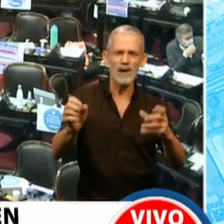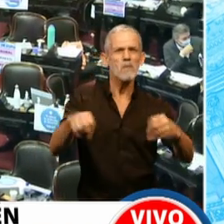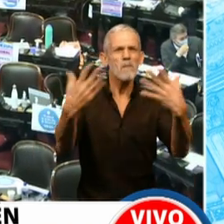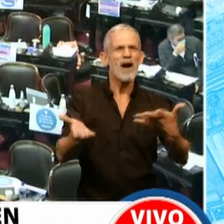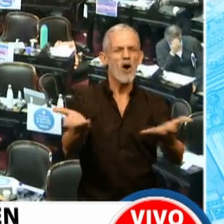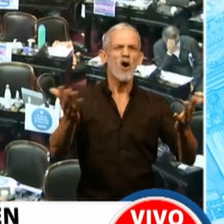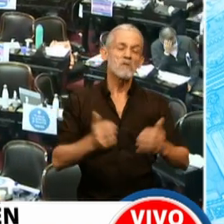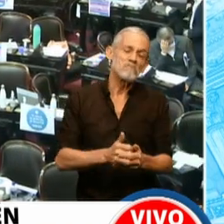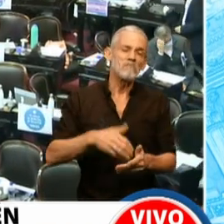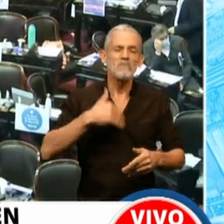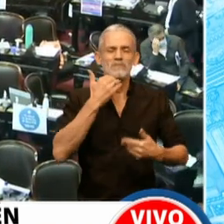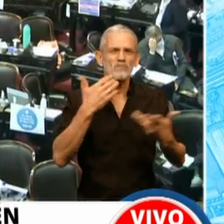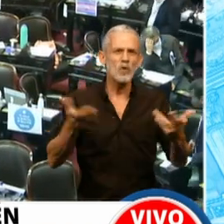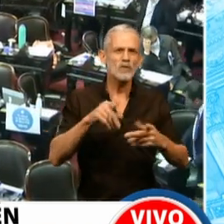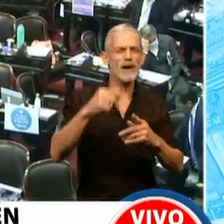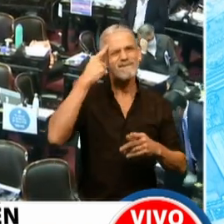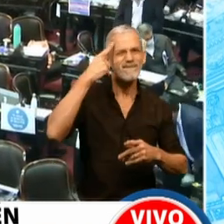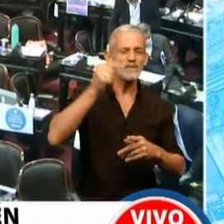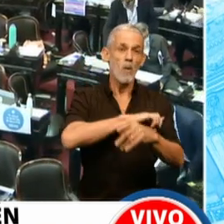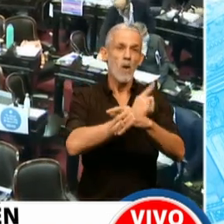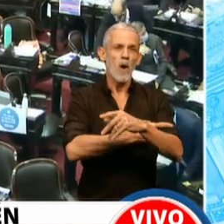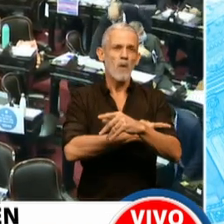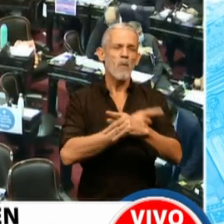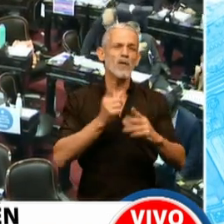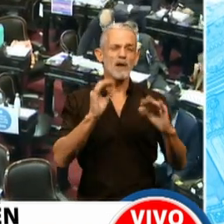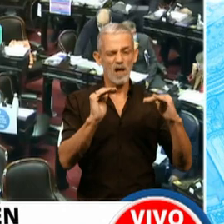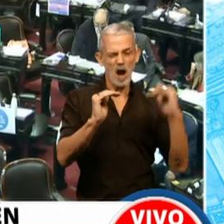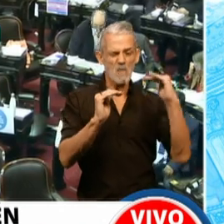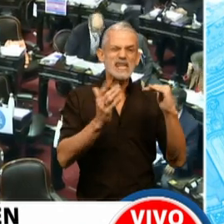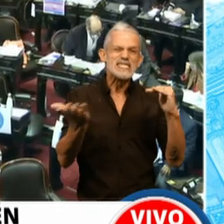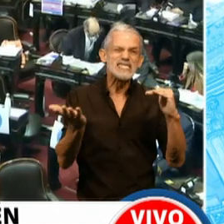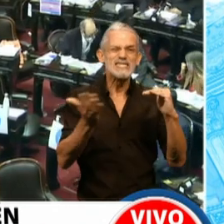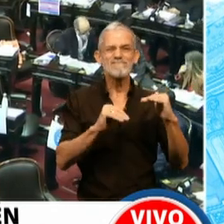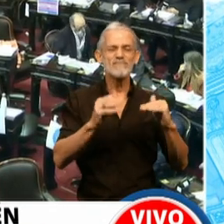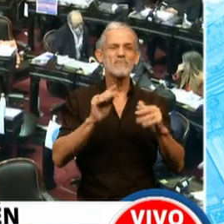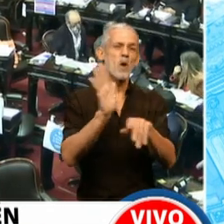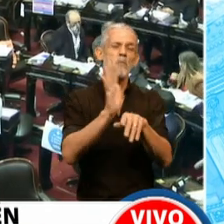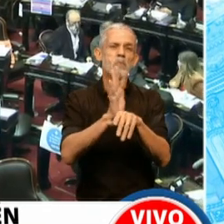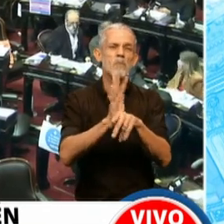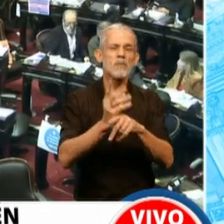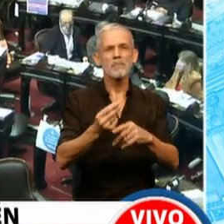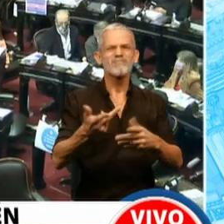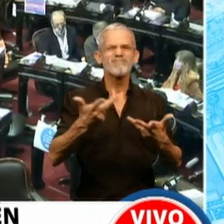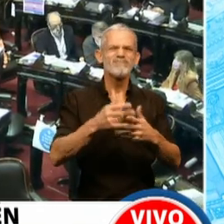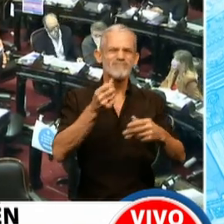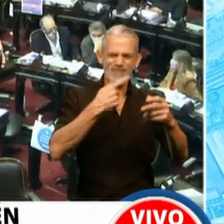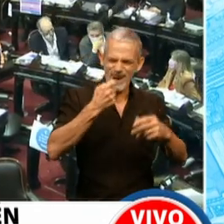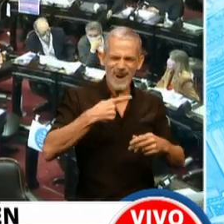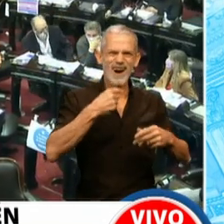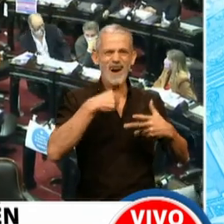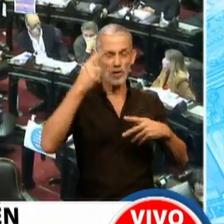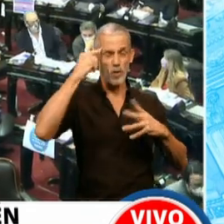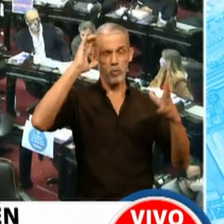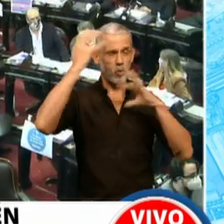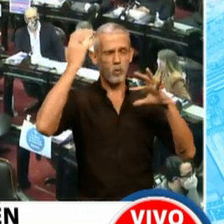no se creer que el poder es algo más que eso es cómo inyectarse tóxicos afecta a la